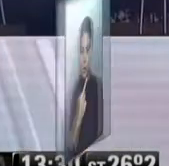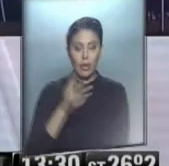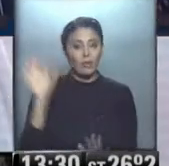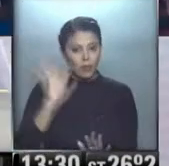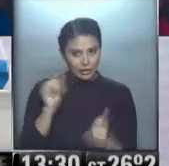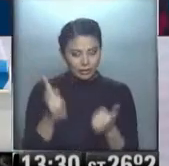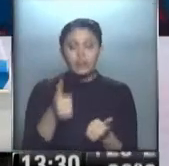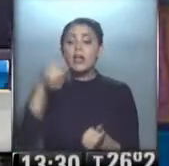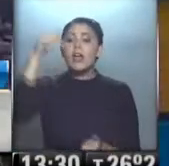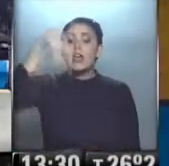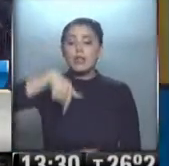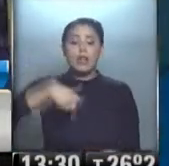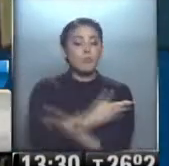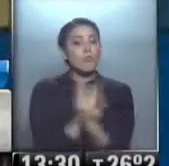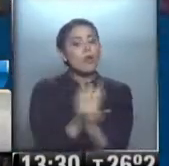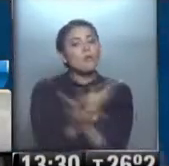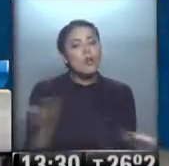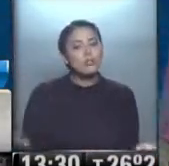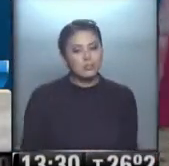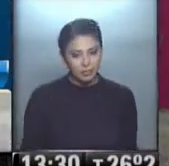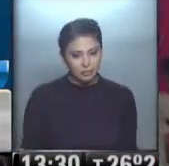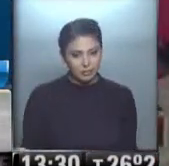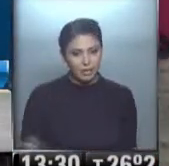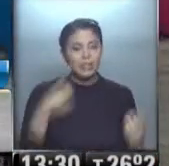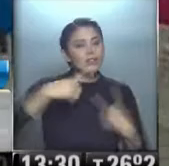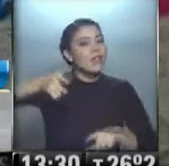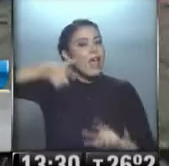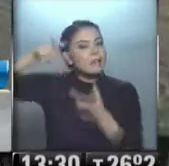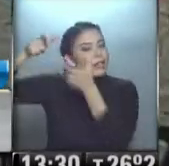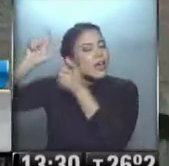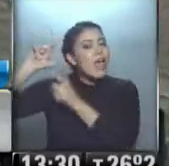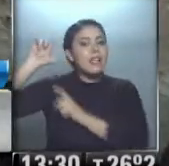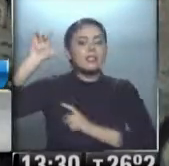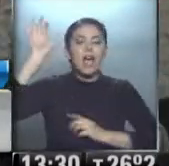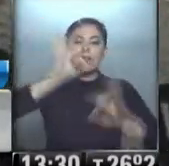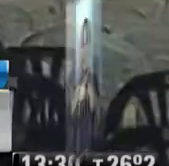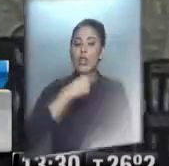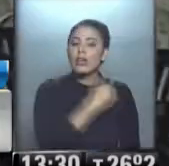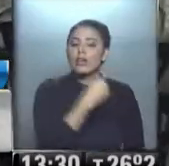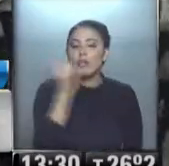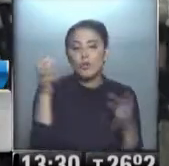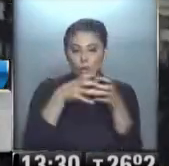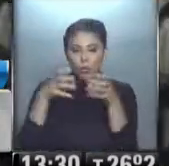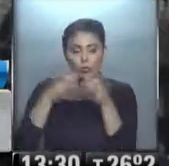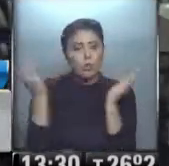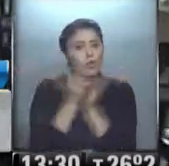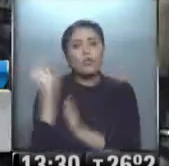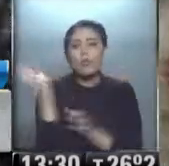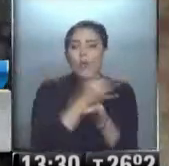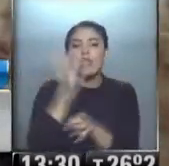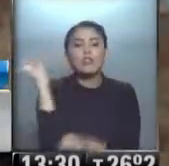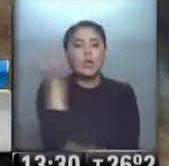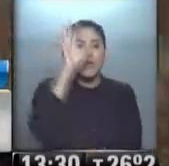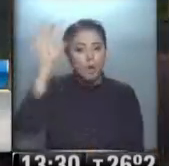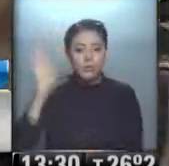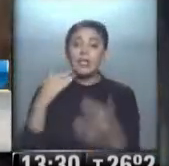para todos se trata de mostrar justamente las experiencias los proyectos de los alumnos de escuelas de todo el país que a